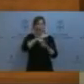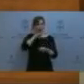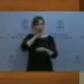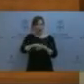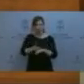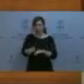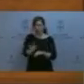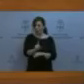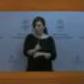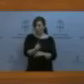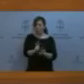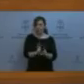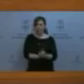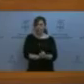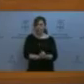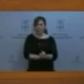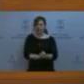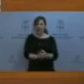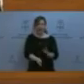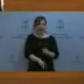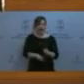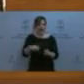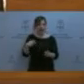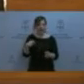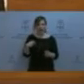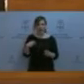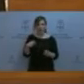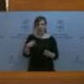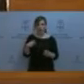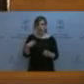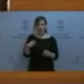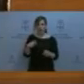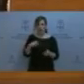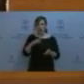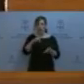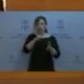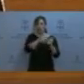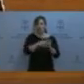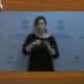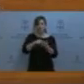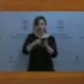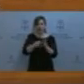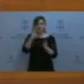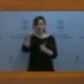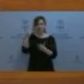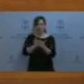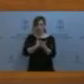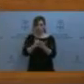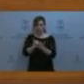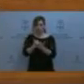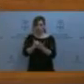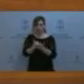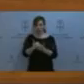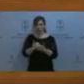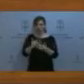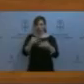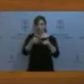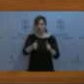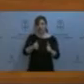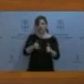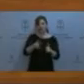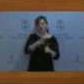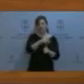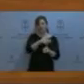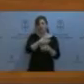de forma general en planes piloto, que en ningún caso ni la voluntariedad de las